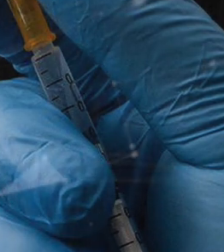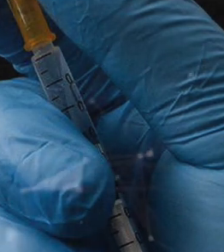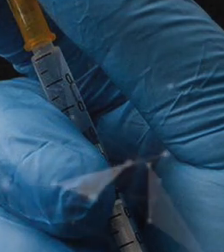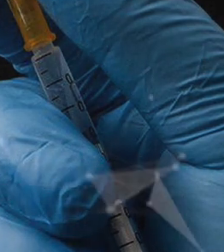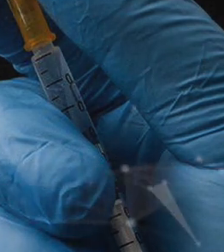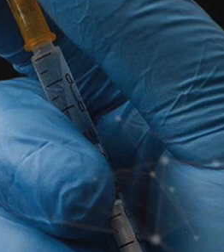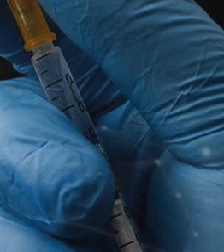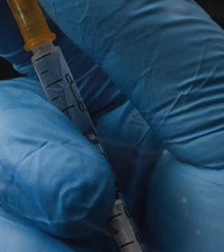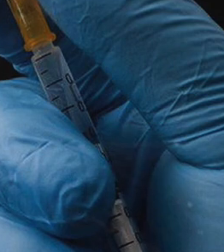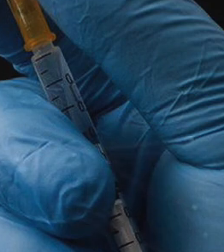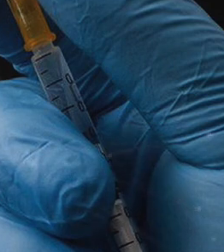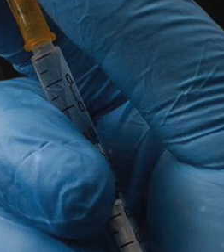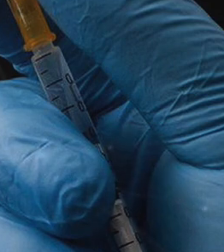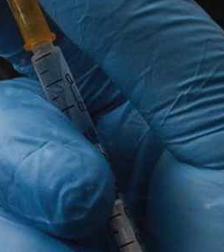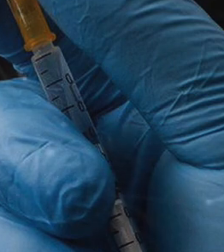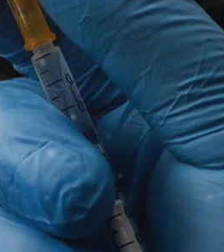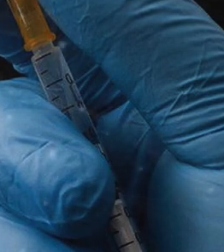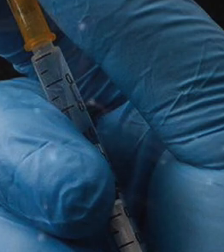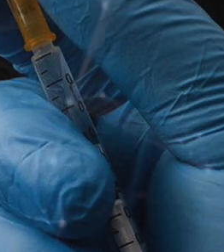nuestro canal.